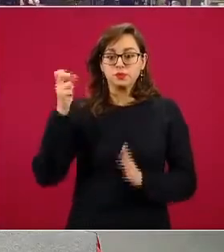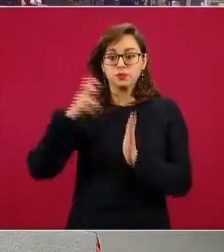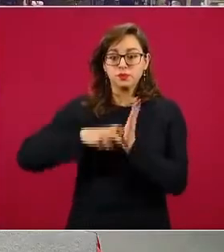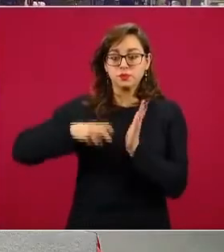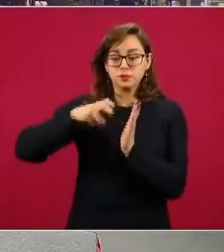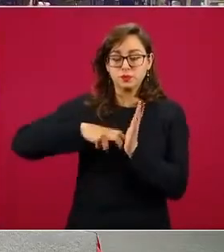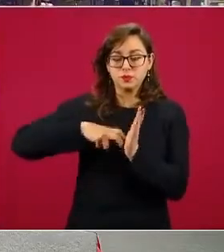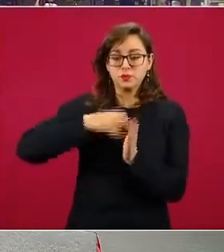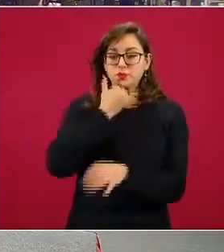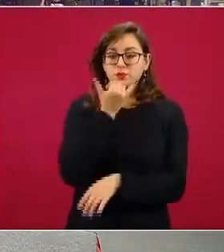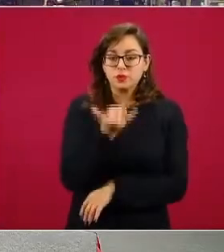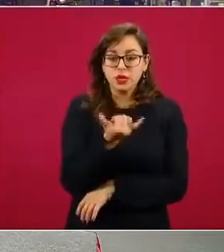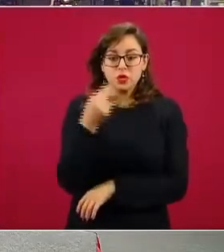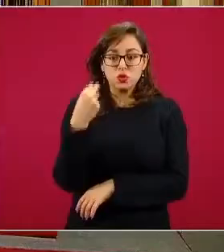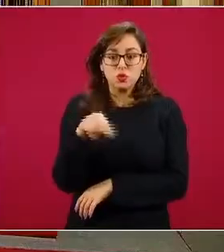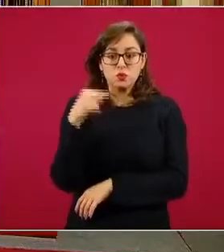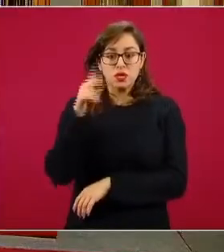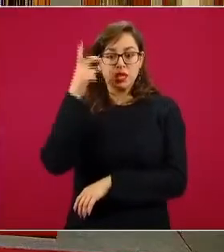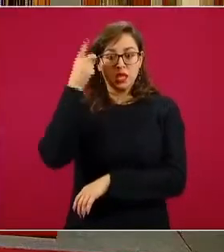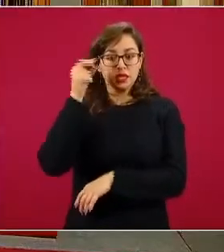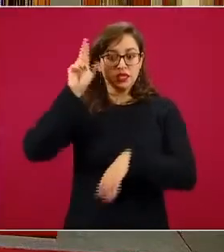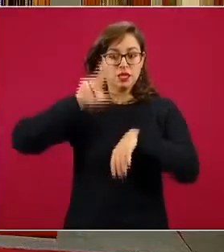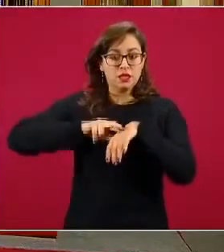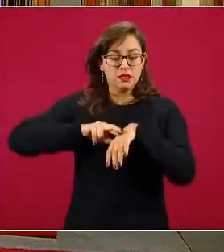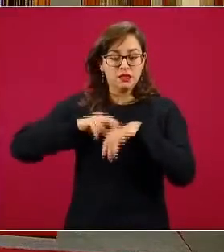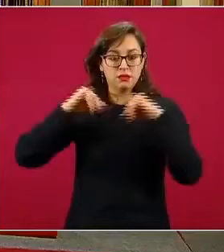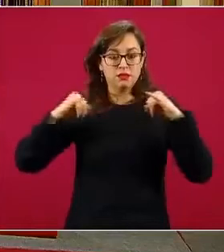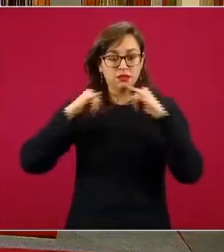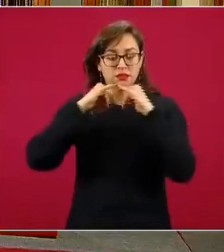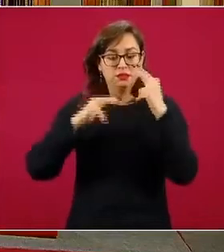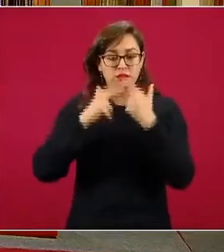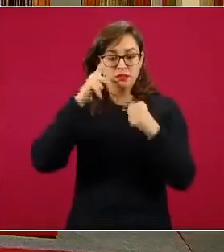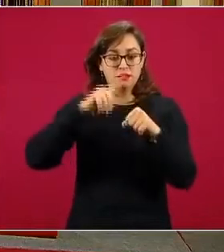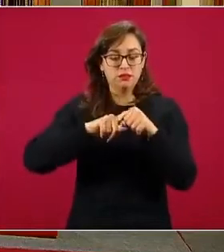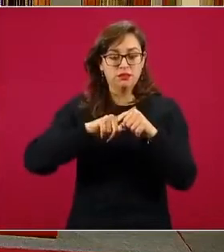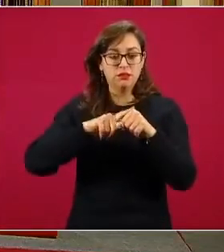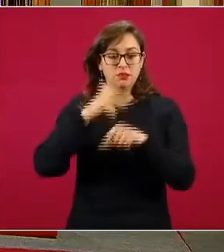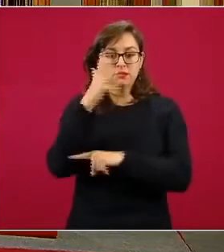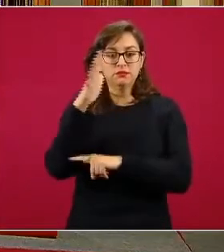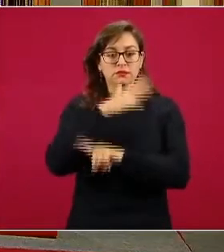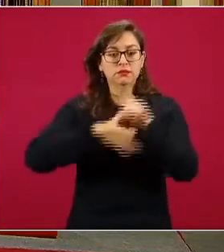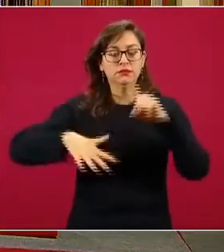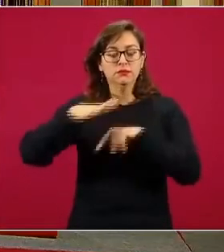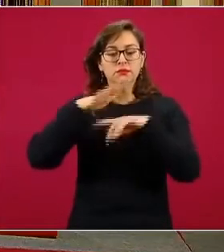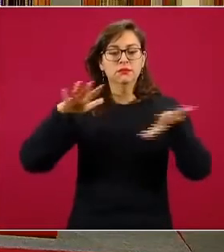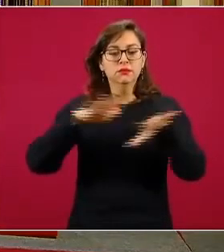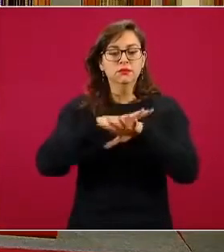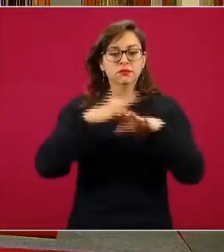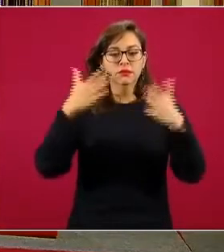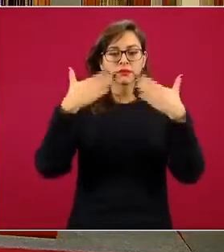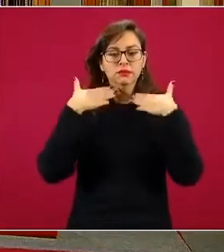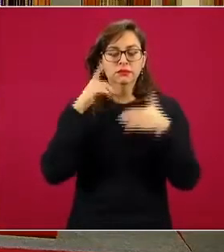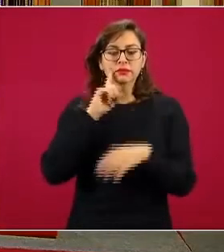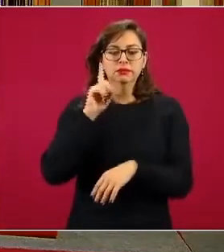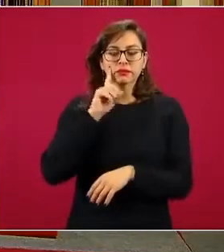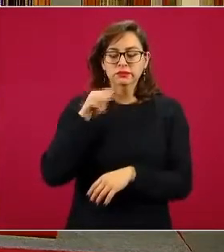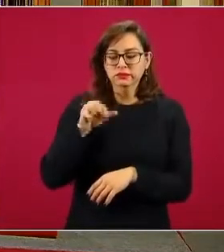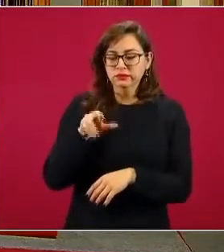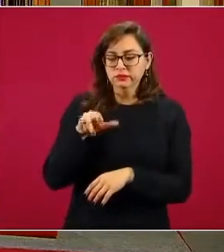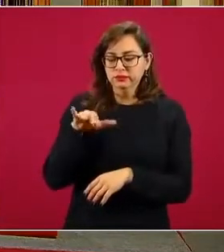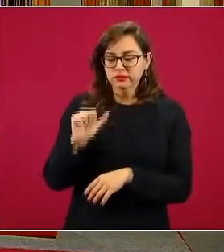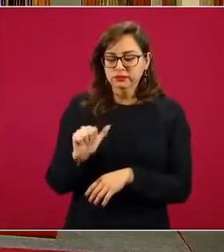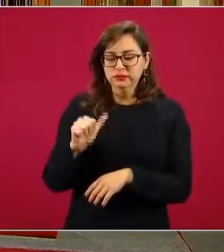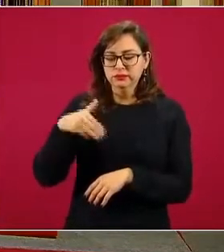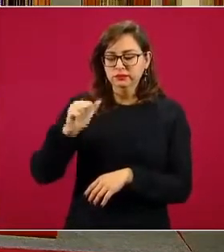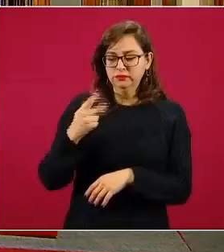nuestra querida compañera directora del Instituto Nacional de Ecología y Cambio Climático. Es María Amparo Martínez Arroyo. No sé